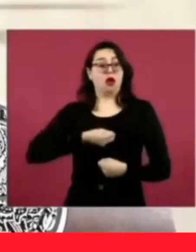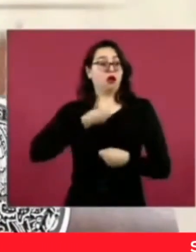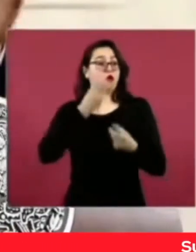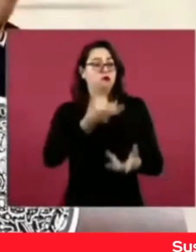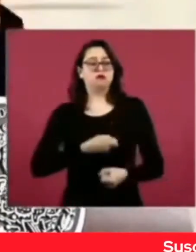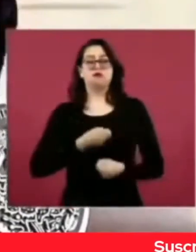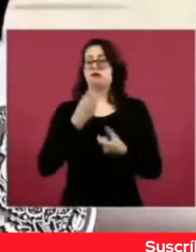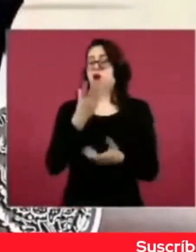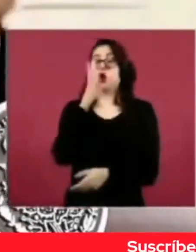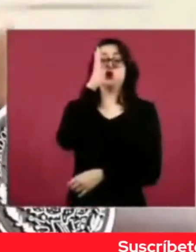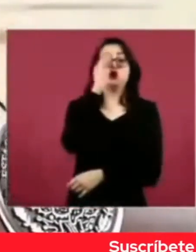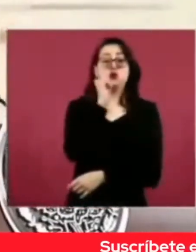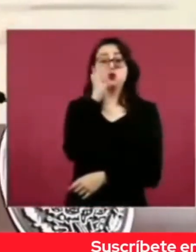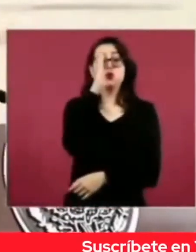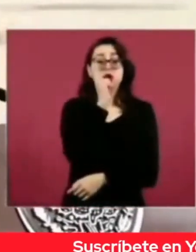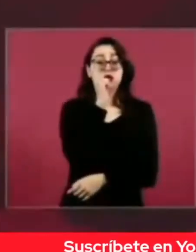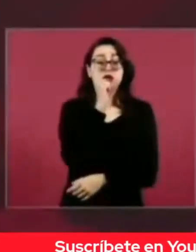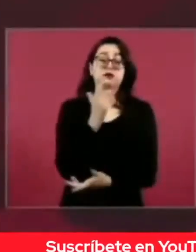A quienes